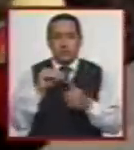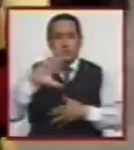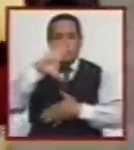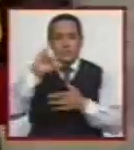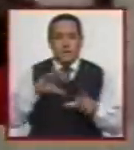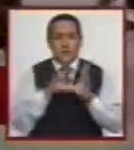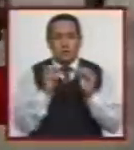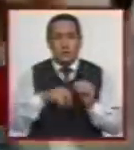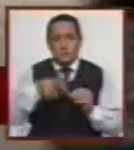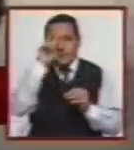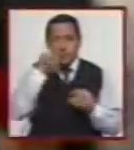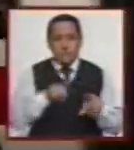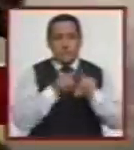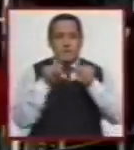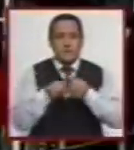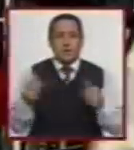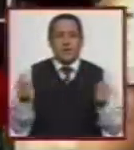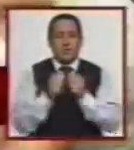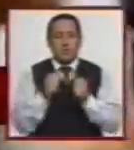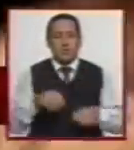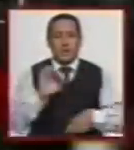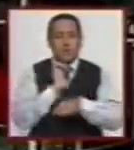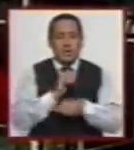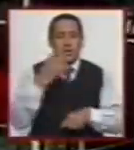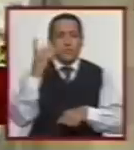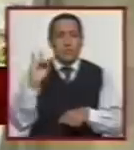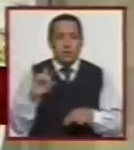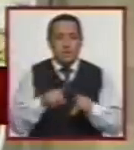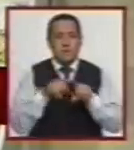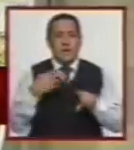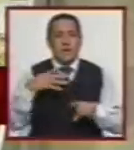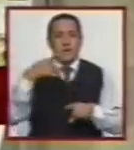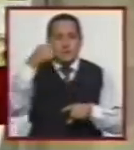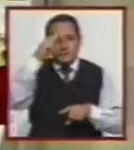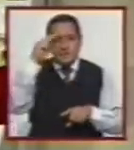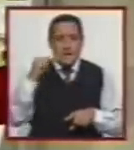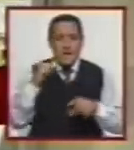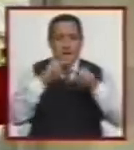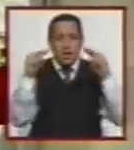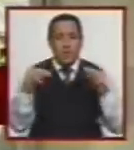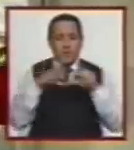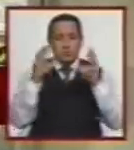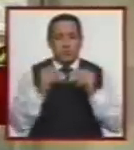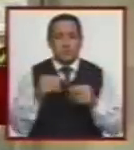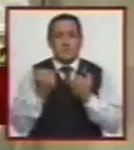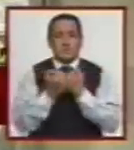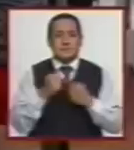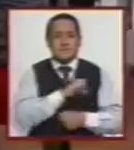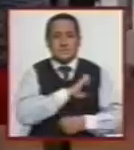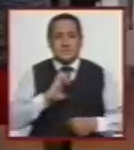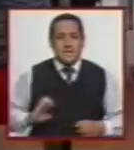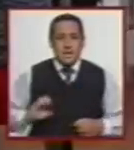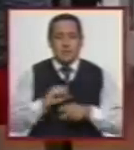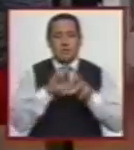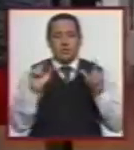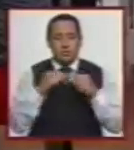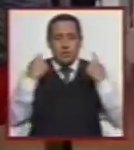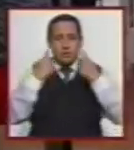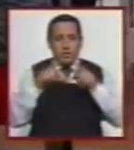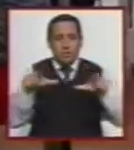En nuestro país, junto con Ecuador, Bolivia, Nicaragua, Honduras, El Salvador, busca generar un movimiento en el